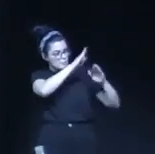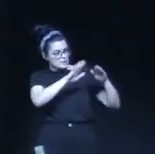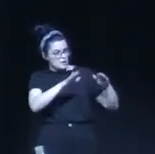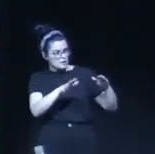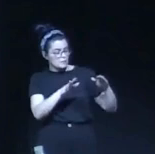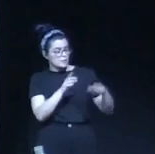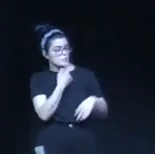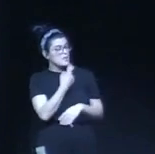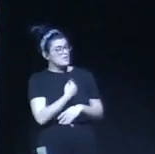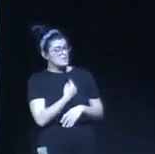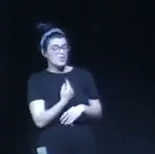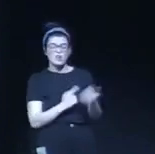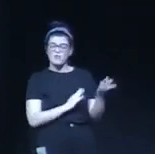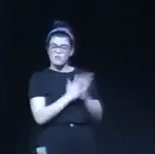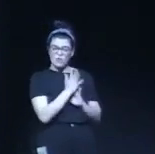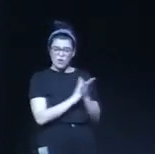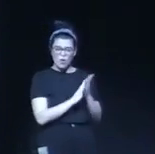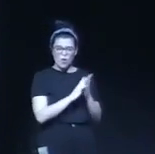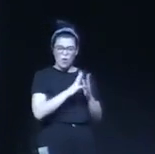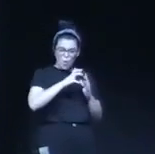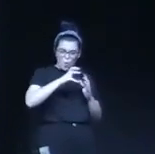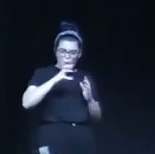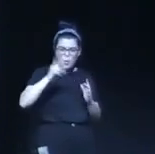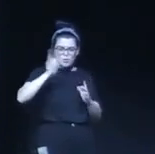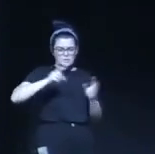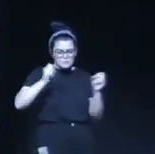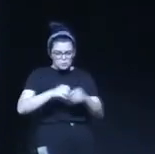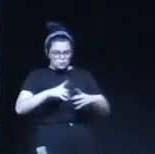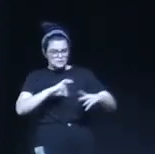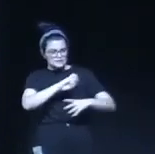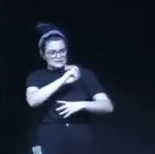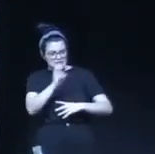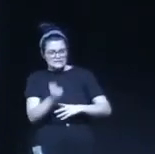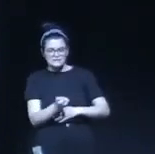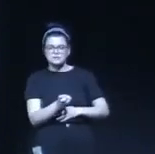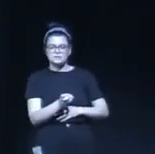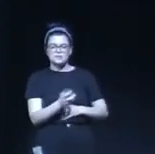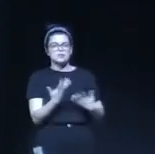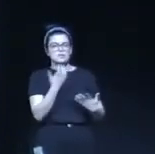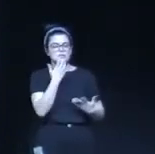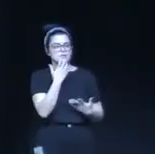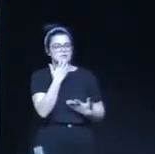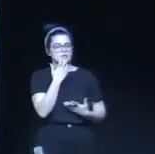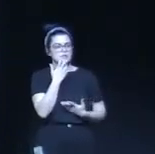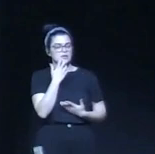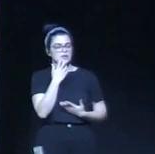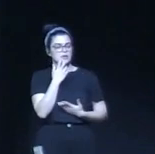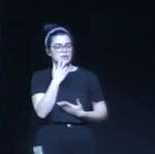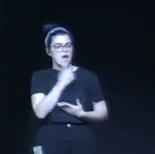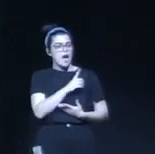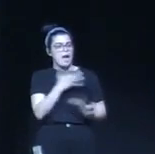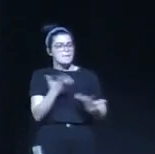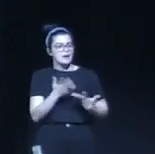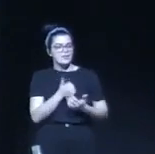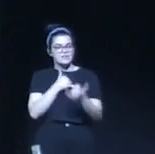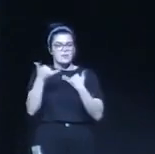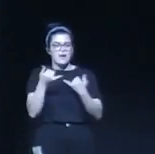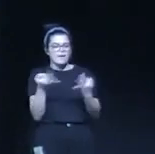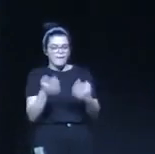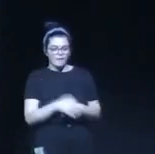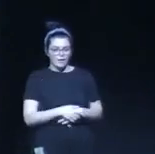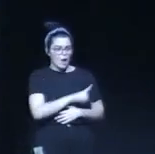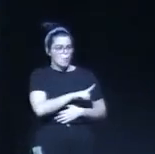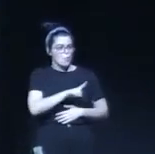fuego, humo, hay explosiones. ¿Qué pasa cuando llamáis al 112? ¿Cómo? Cuando llamáis